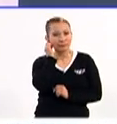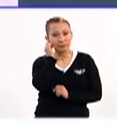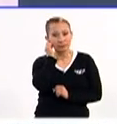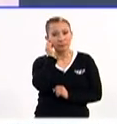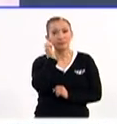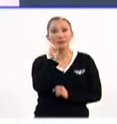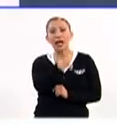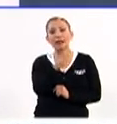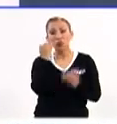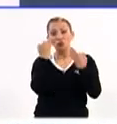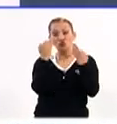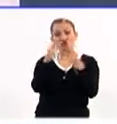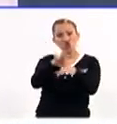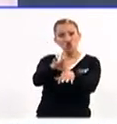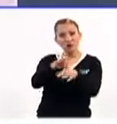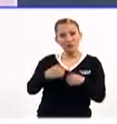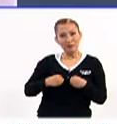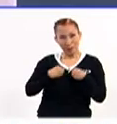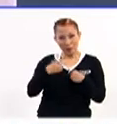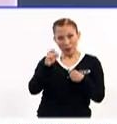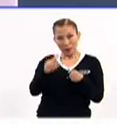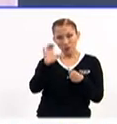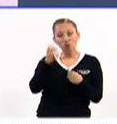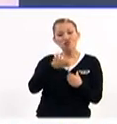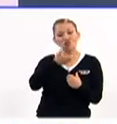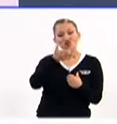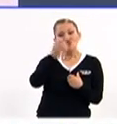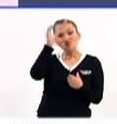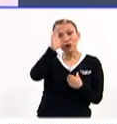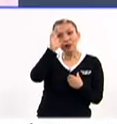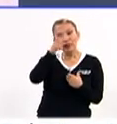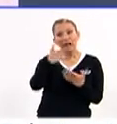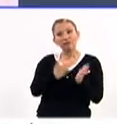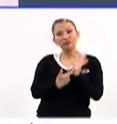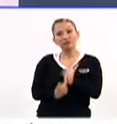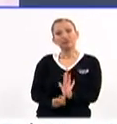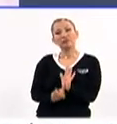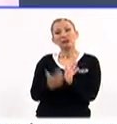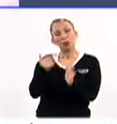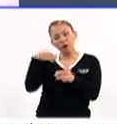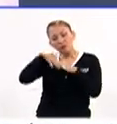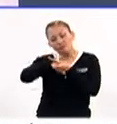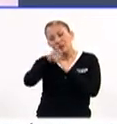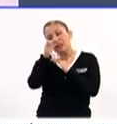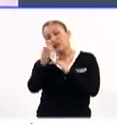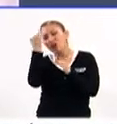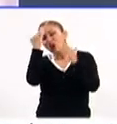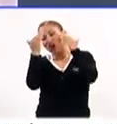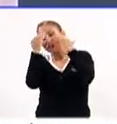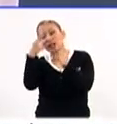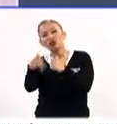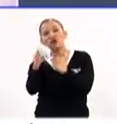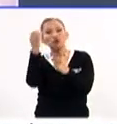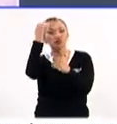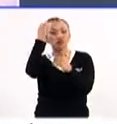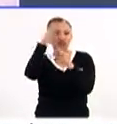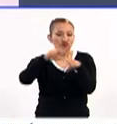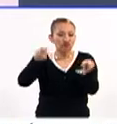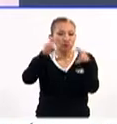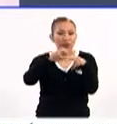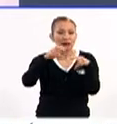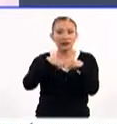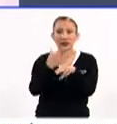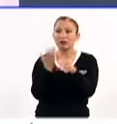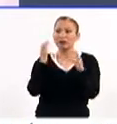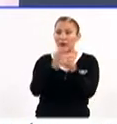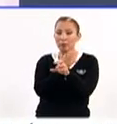un testimonio vivo de una de estas culturas y que nos permite seguirnos adentrando en su conocimiento y en su reflexión. Está